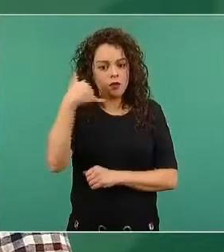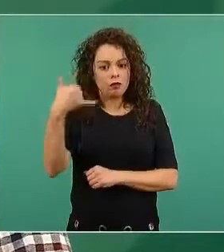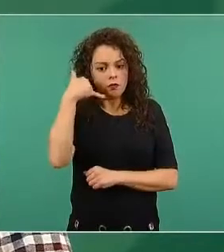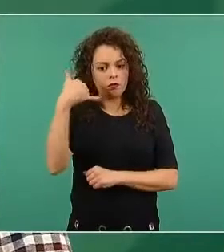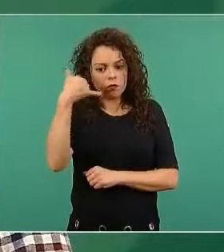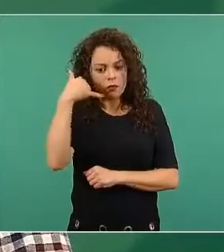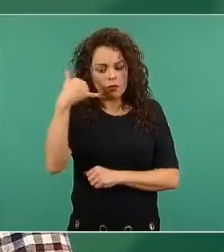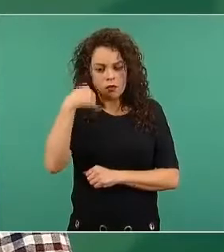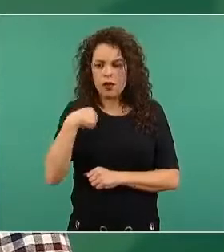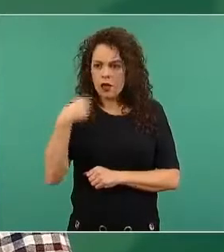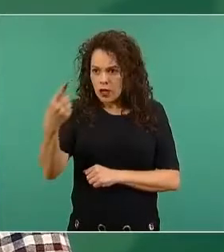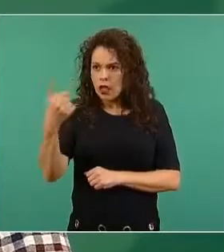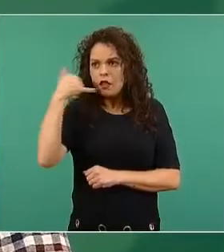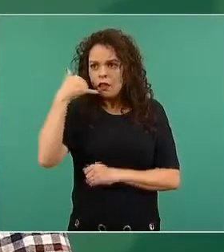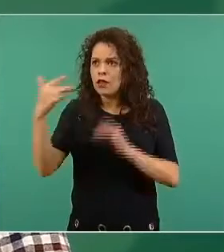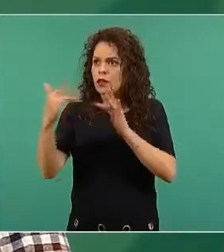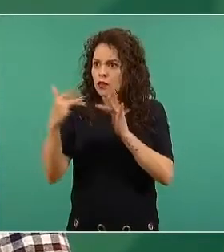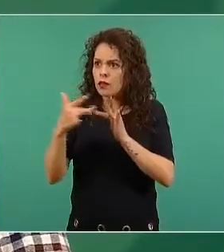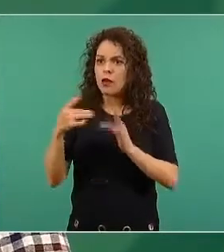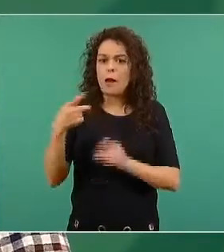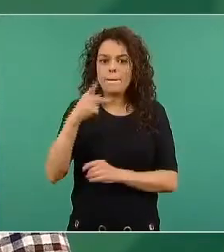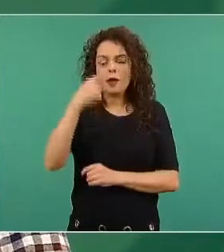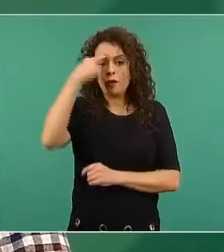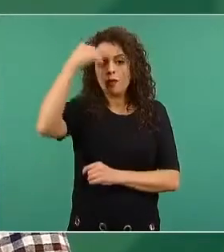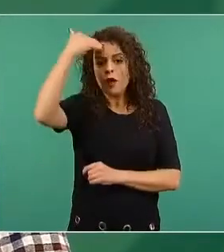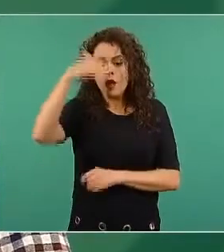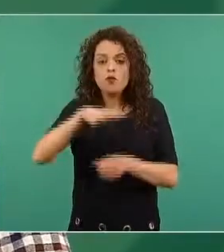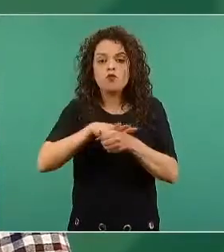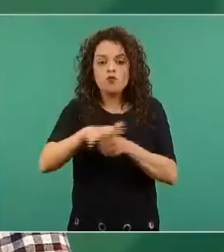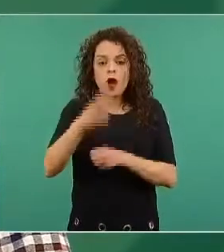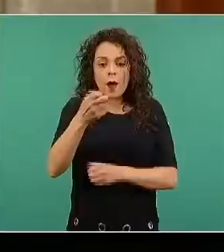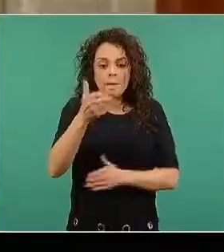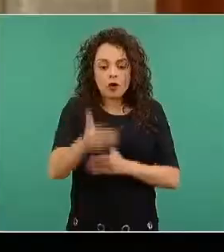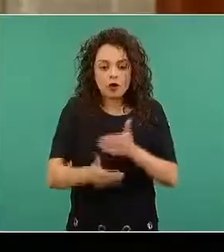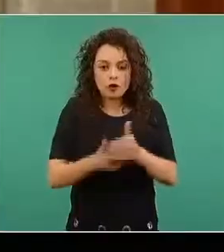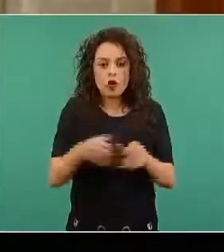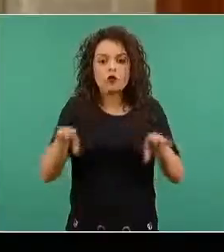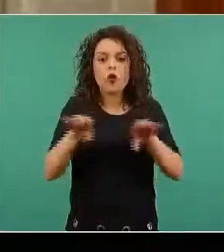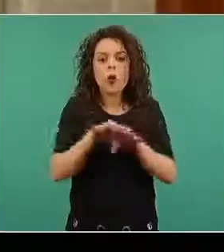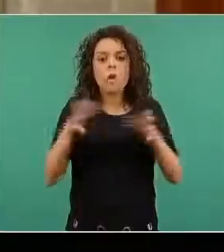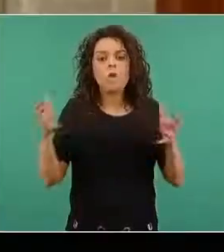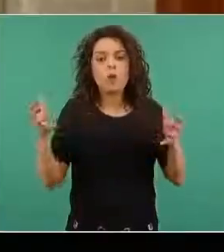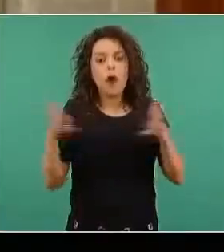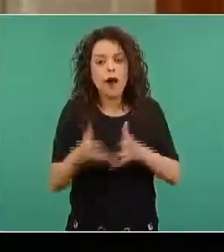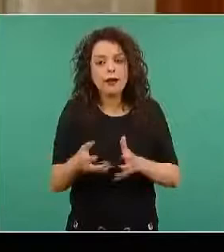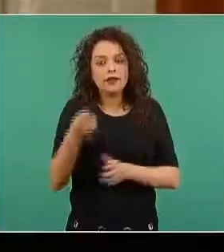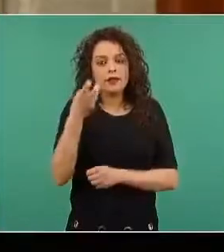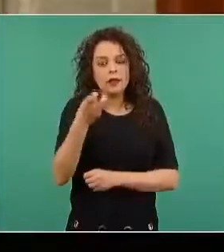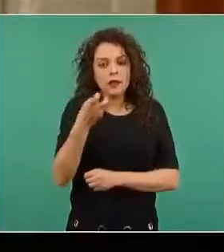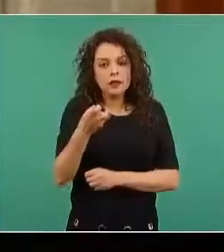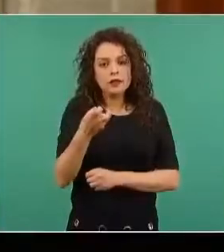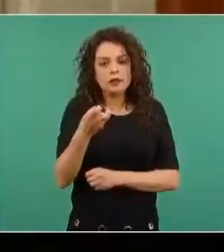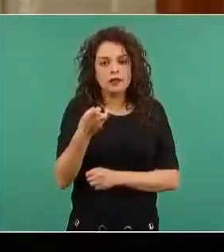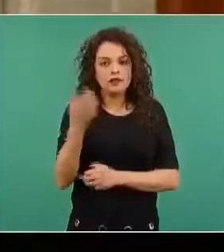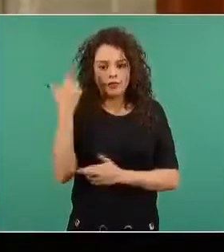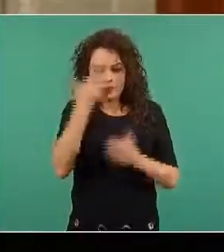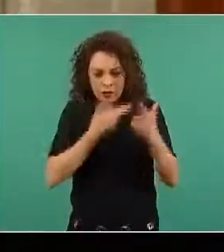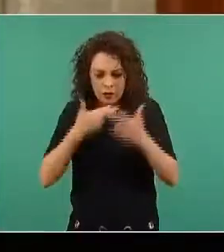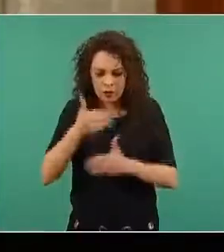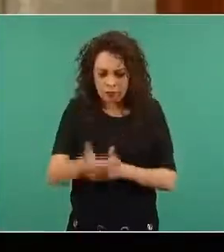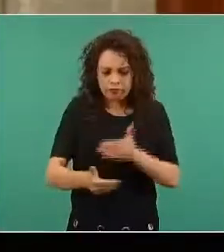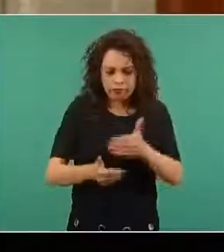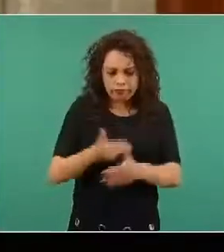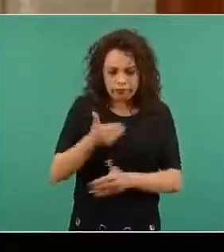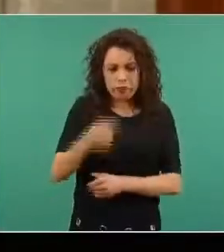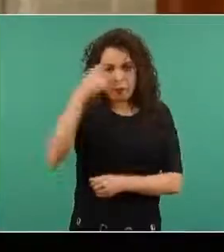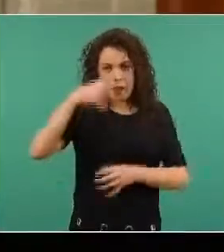y lo otro, pero ya a conciencia, como para ver cuál es el proceso, cómo se lleva a cabo este seguimiento epidemiológico y todo esto, y en